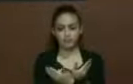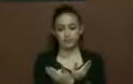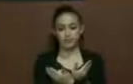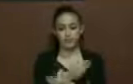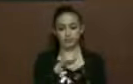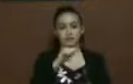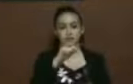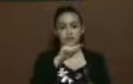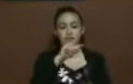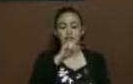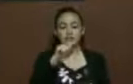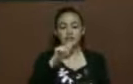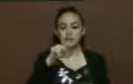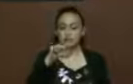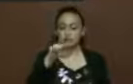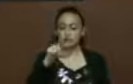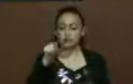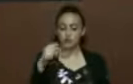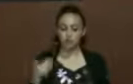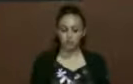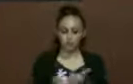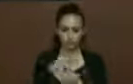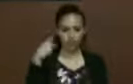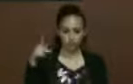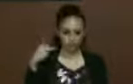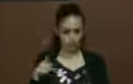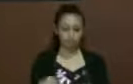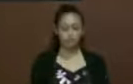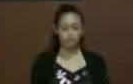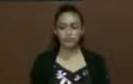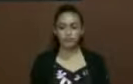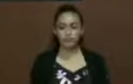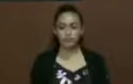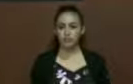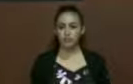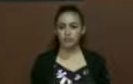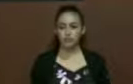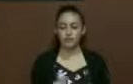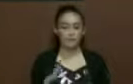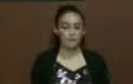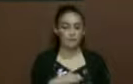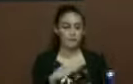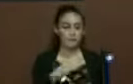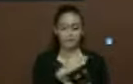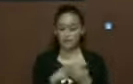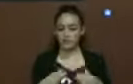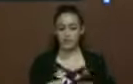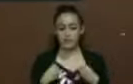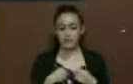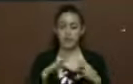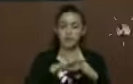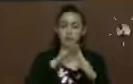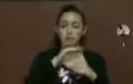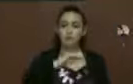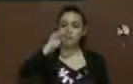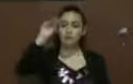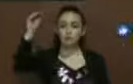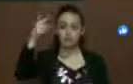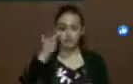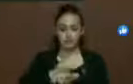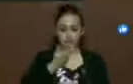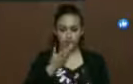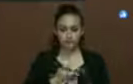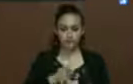Sitio, con una, por lo menos la mitad de su vida o más, de migrante, particularmente